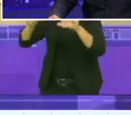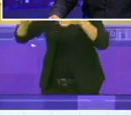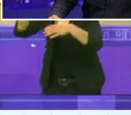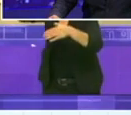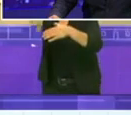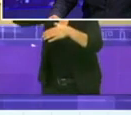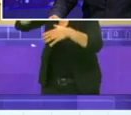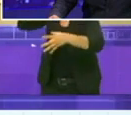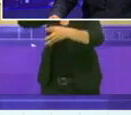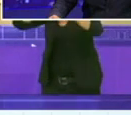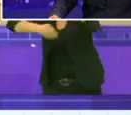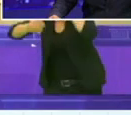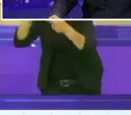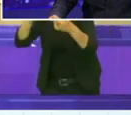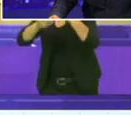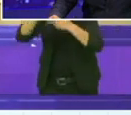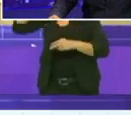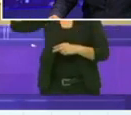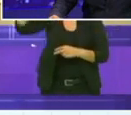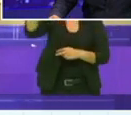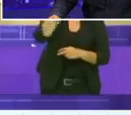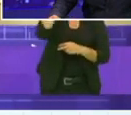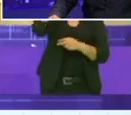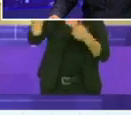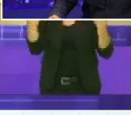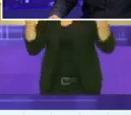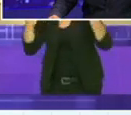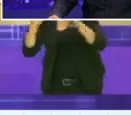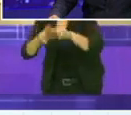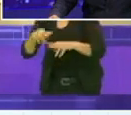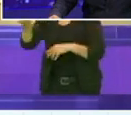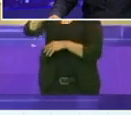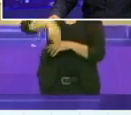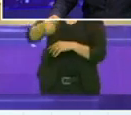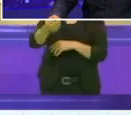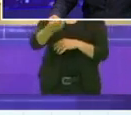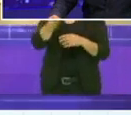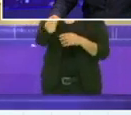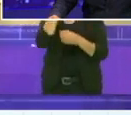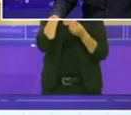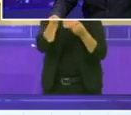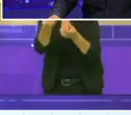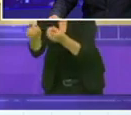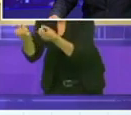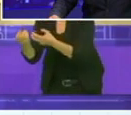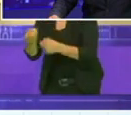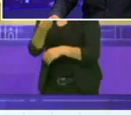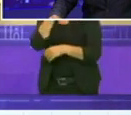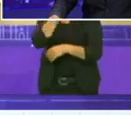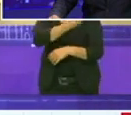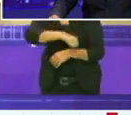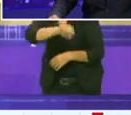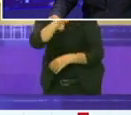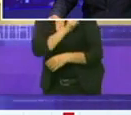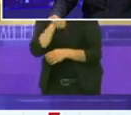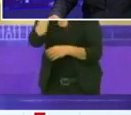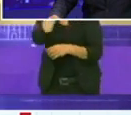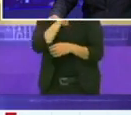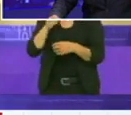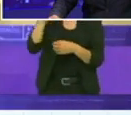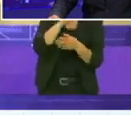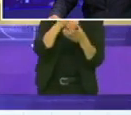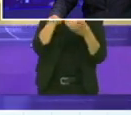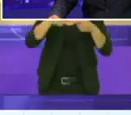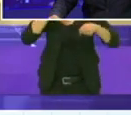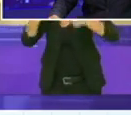soy tal persona y voy a hacer esto por ti pero también era muy importante para nosotros y nosotras desde el Instituto dejar una bolsa de tiempo